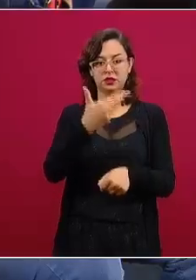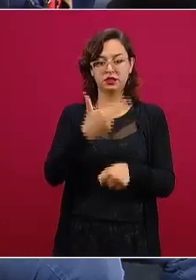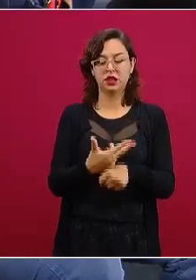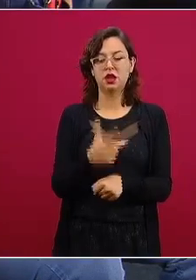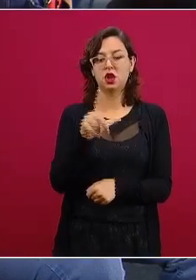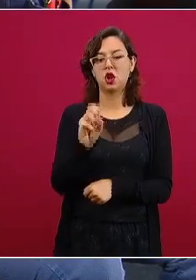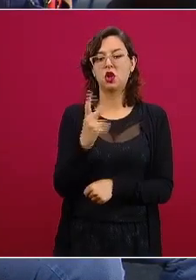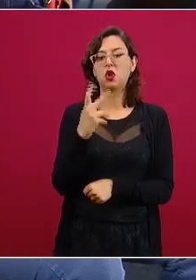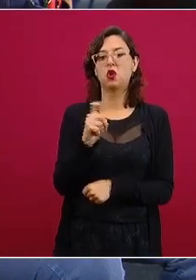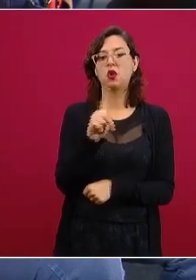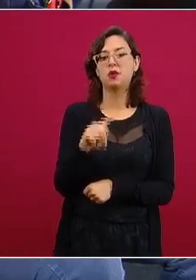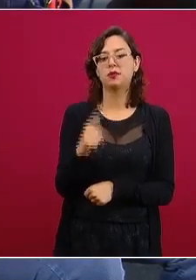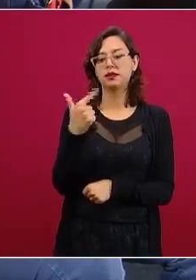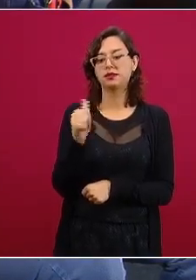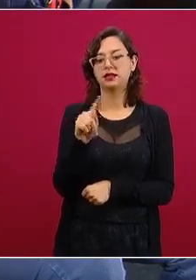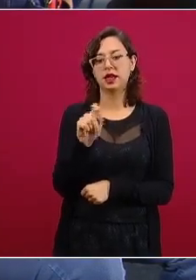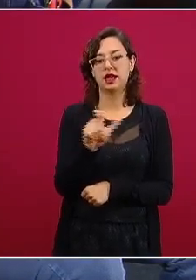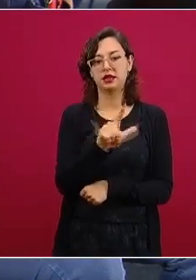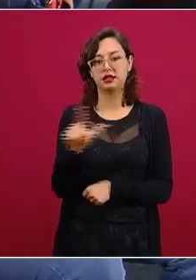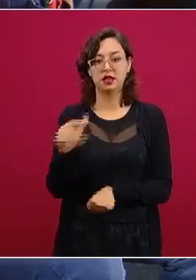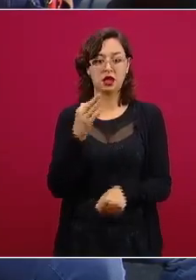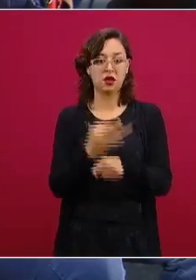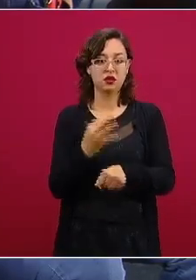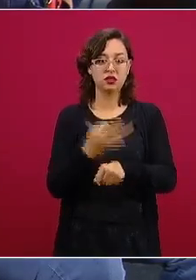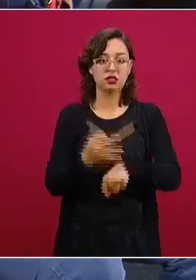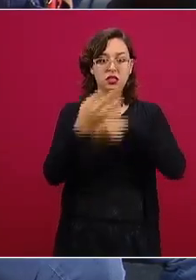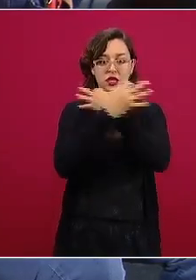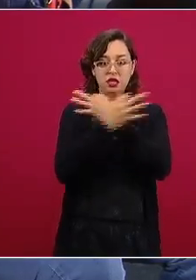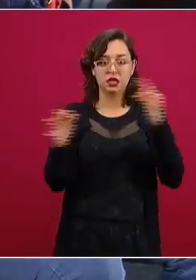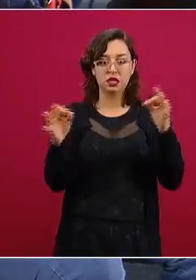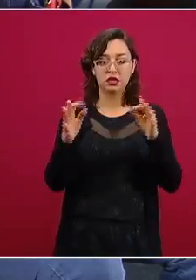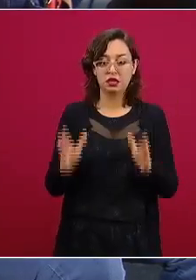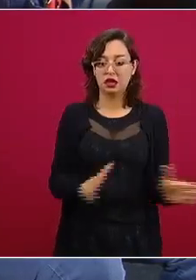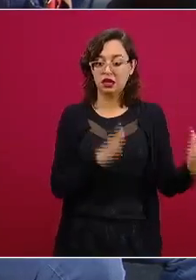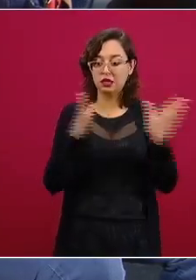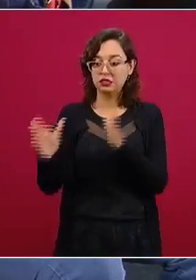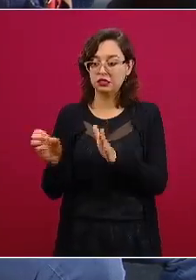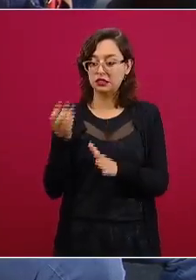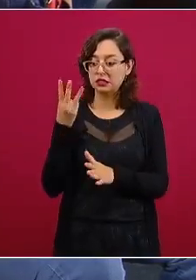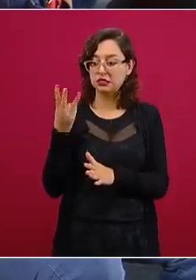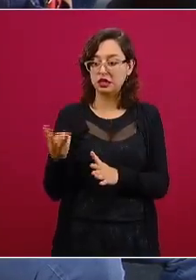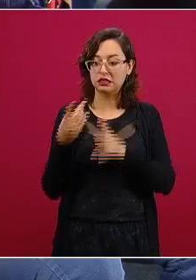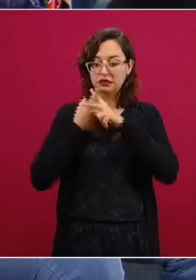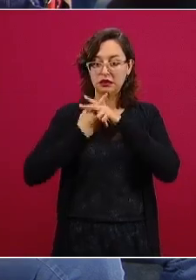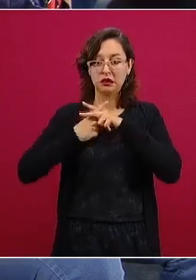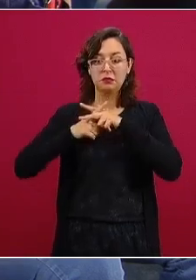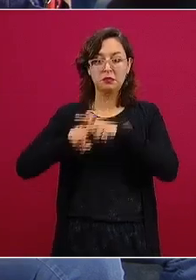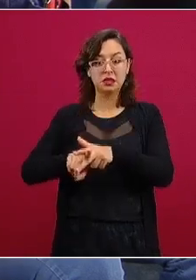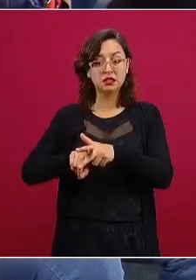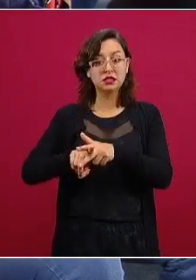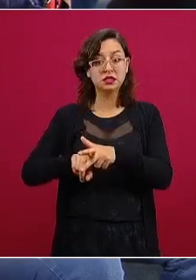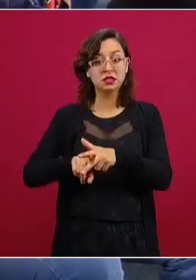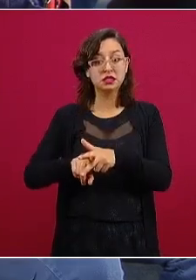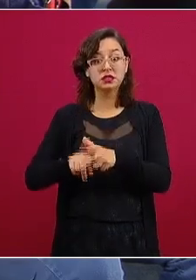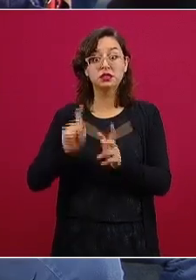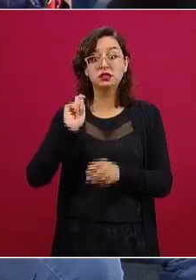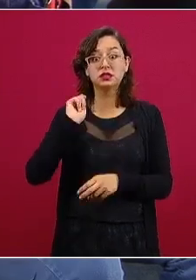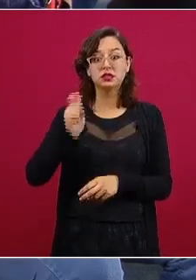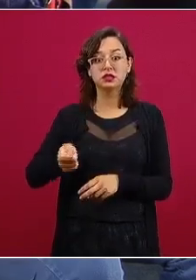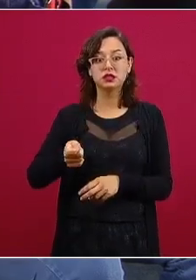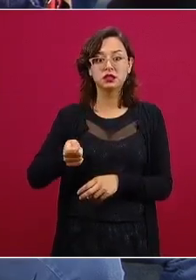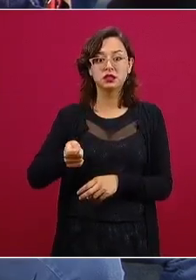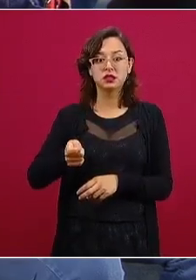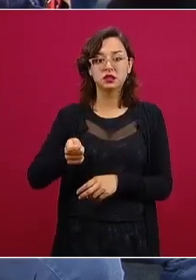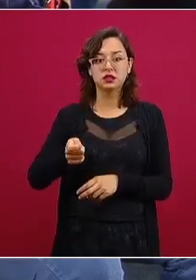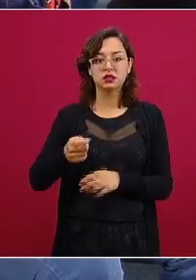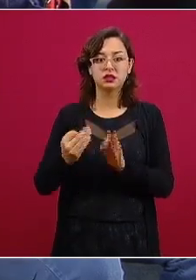López-Gatell. Este anuncio de ya el ingreso a la fase 3 en el país implica el reforzamiento de